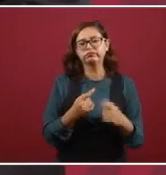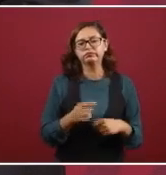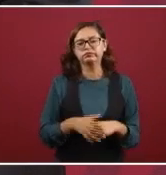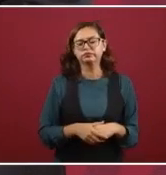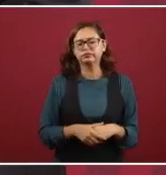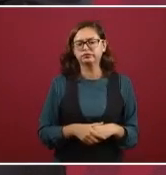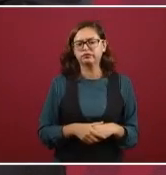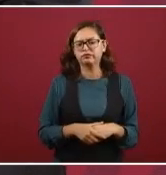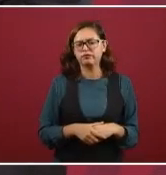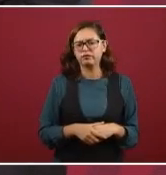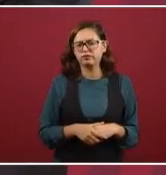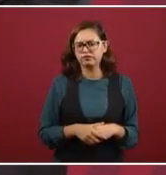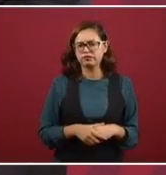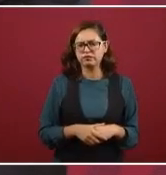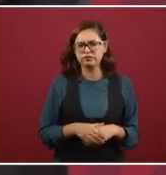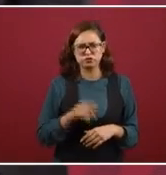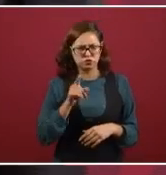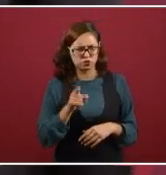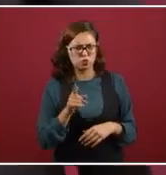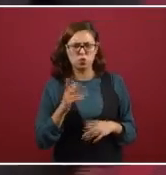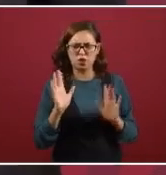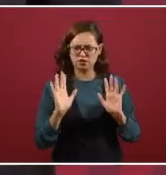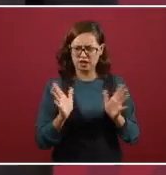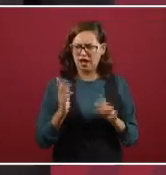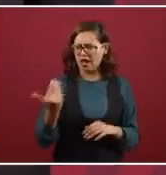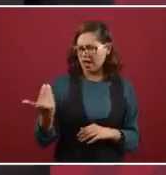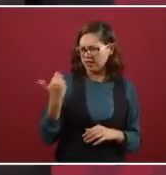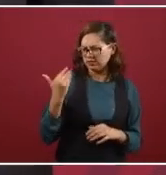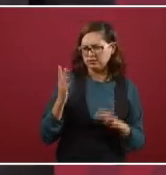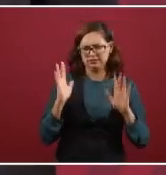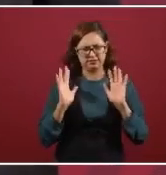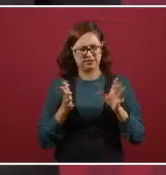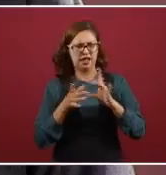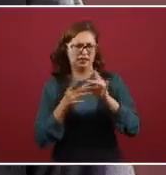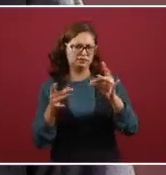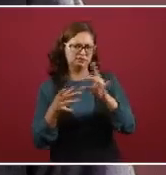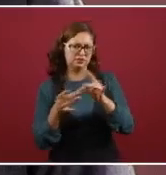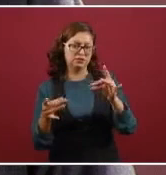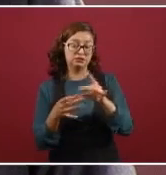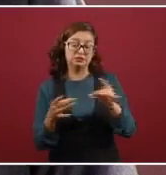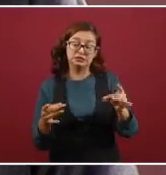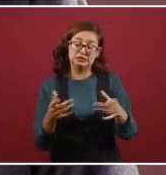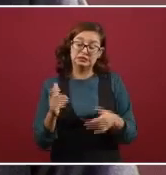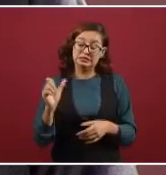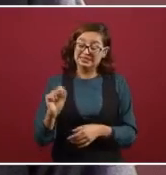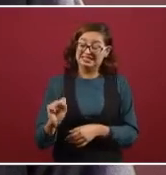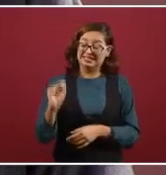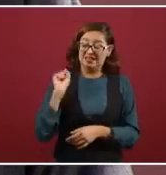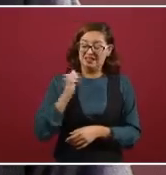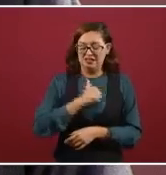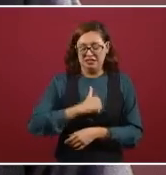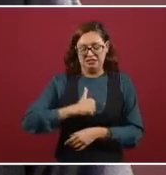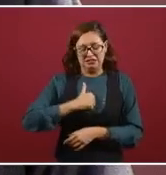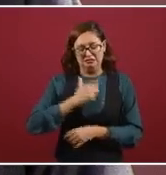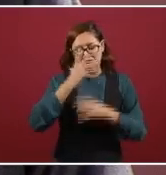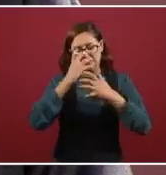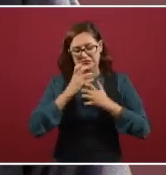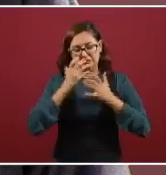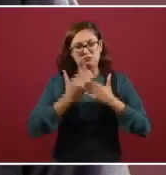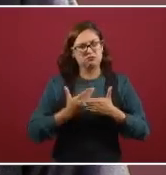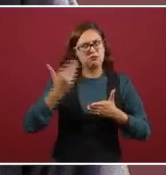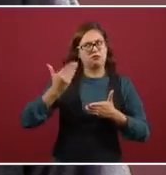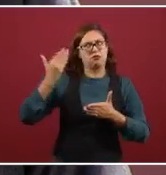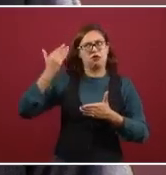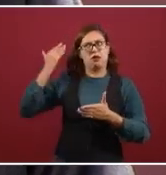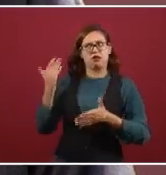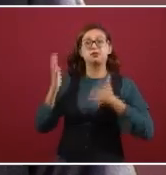Incluso aquí lo dijiste, ¿no?, la vez pasada, antes de estos lamentables hechos, ya se había dado a conocer esta